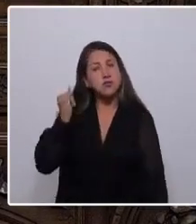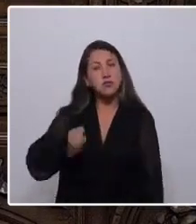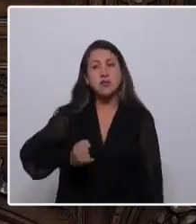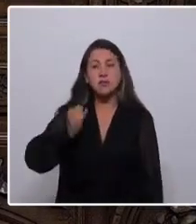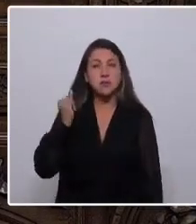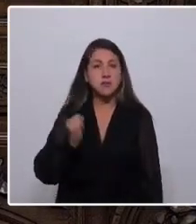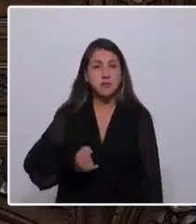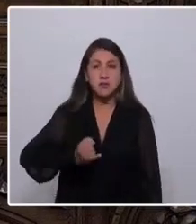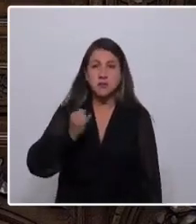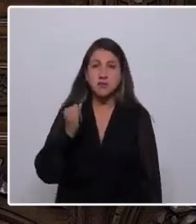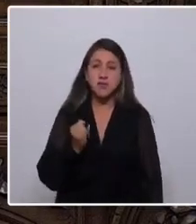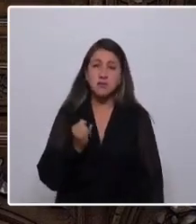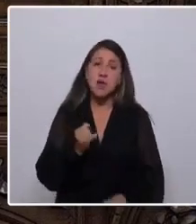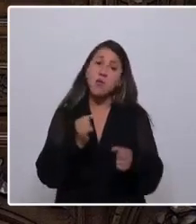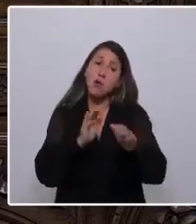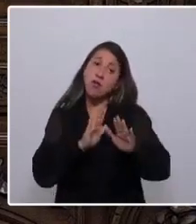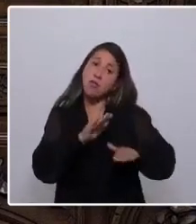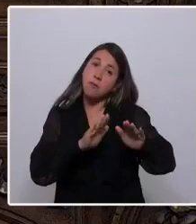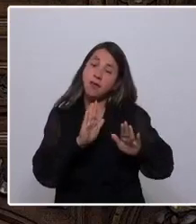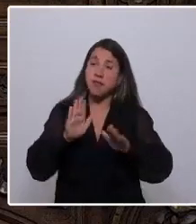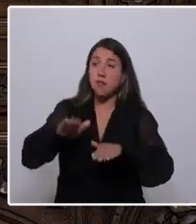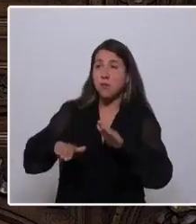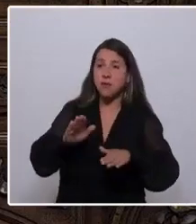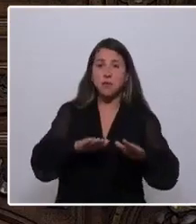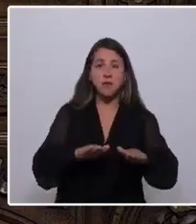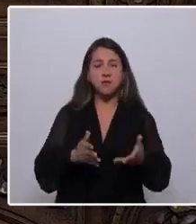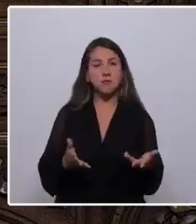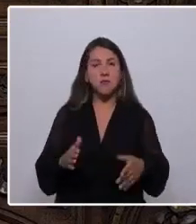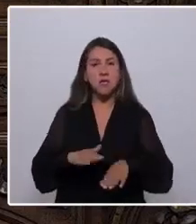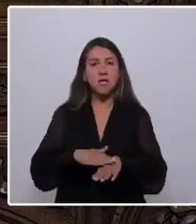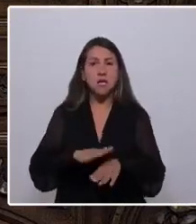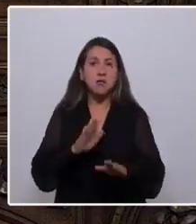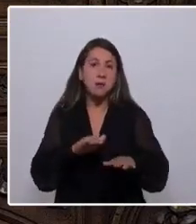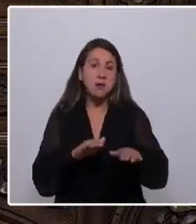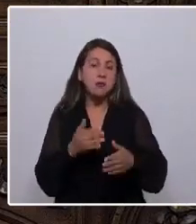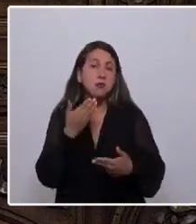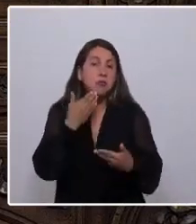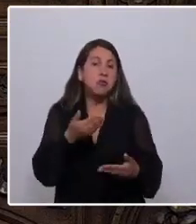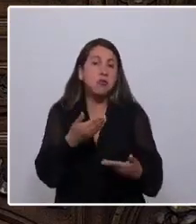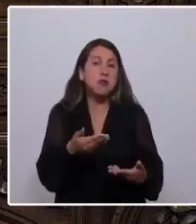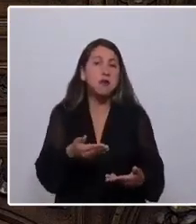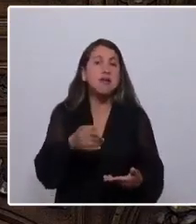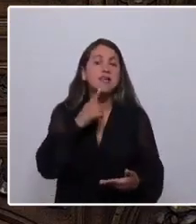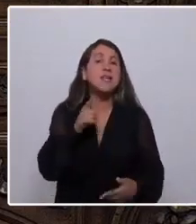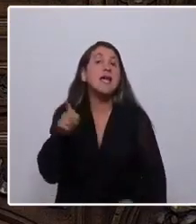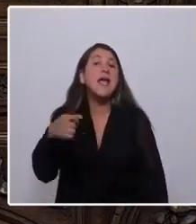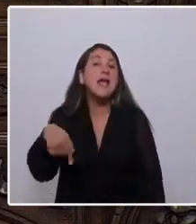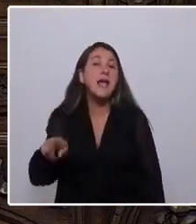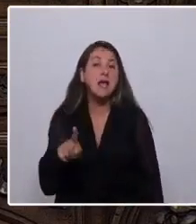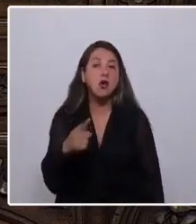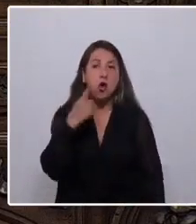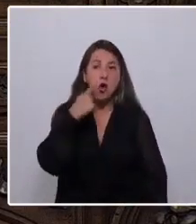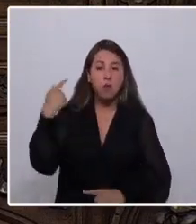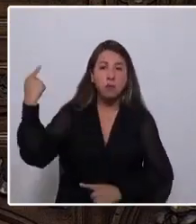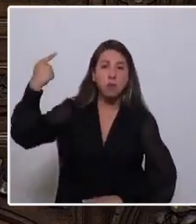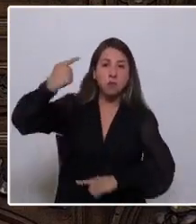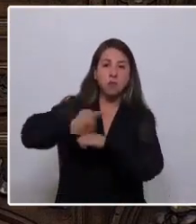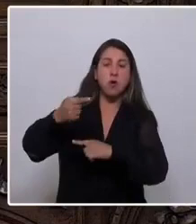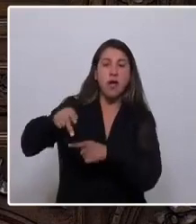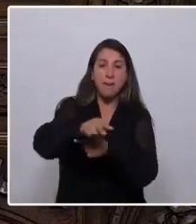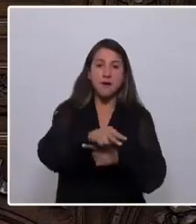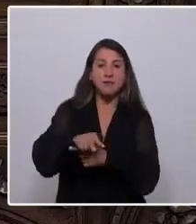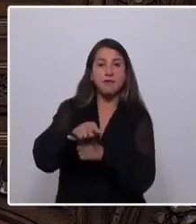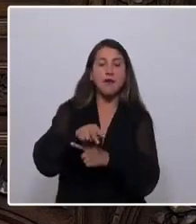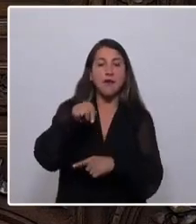en la medida de lo posible, de lo que estén dispuestos a otorgarnos ellos, los patriarcas administradores del